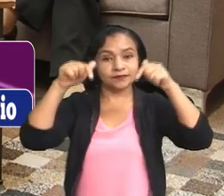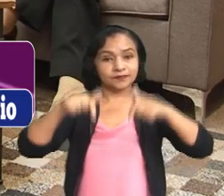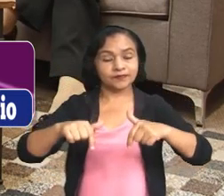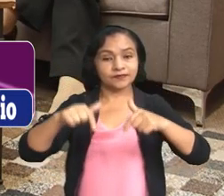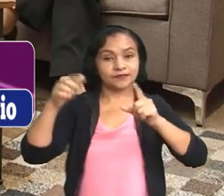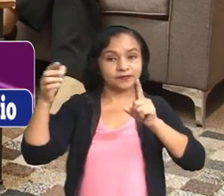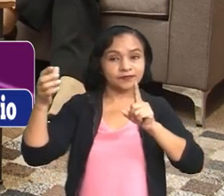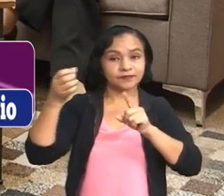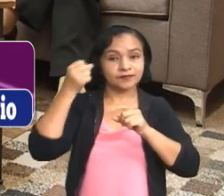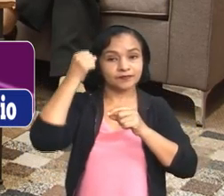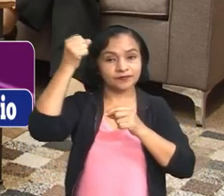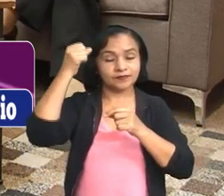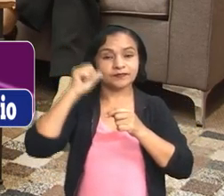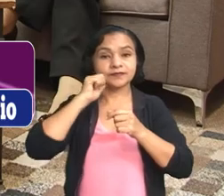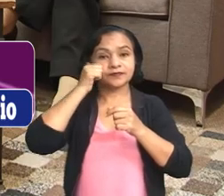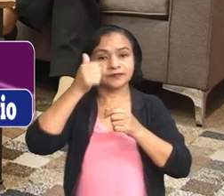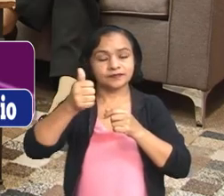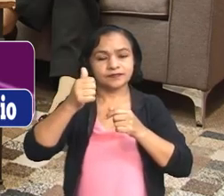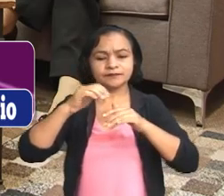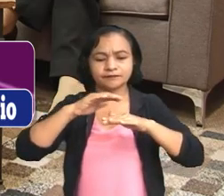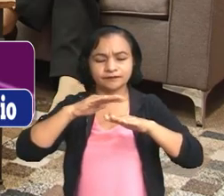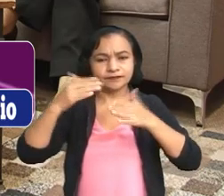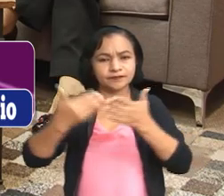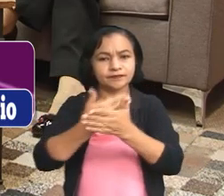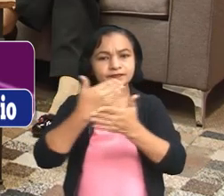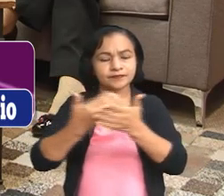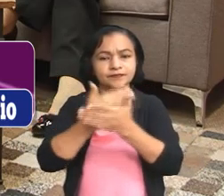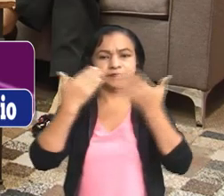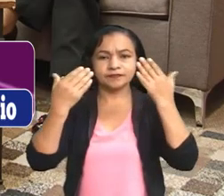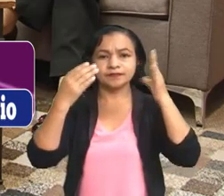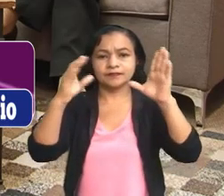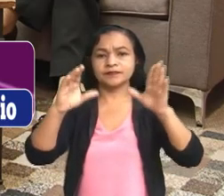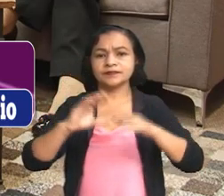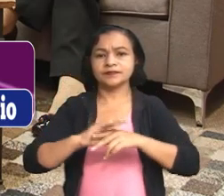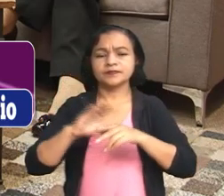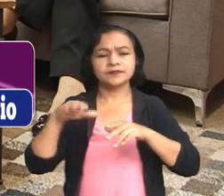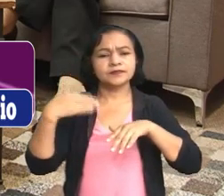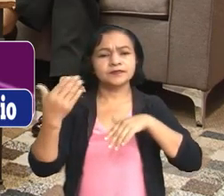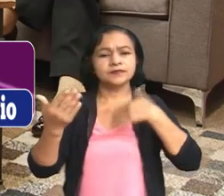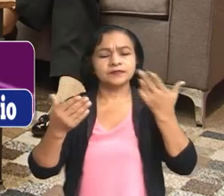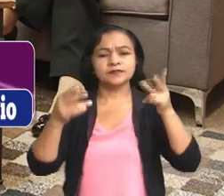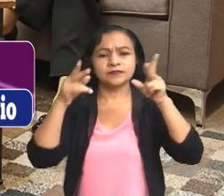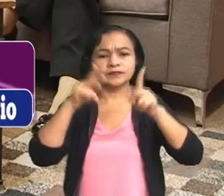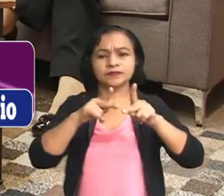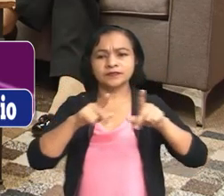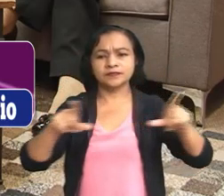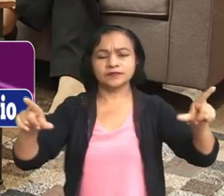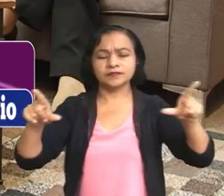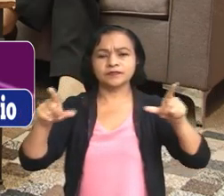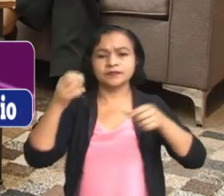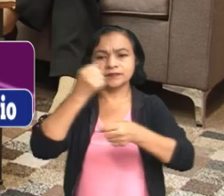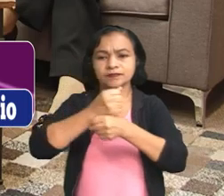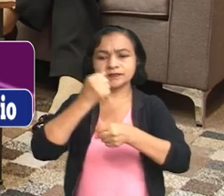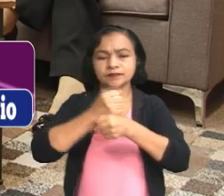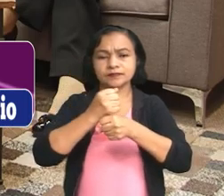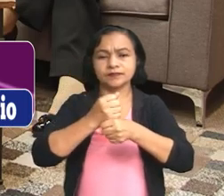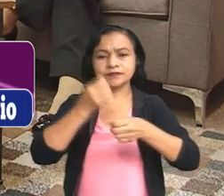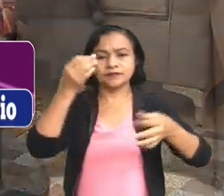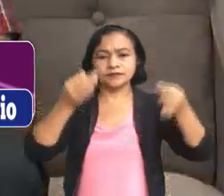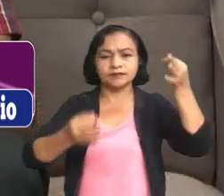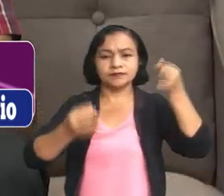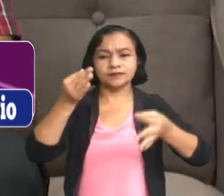conquista, mañana es el piso para nuevas conquistas. ¿Cuál sería el plan de trabajo a nivel de ampliación del marco